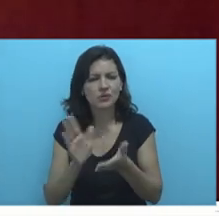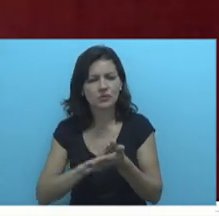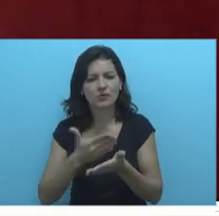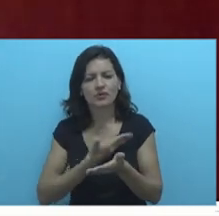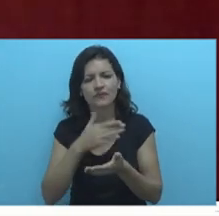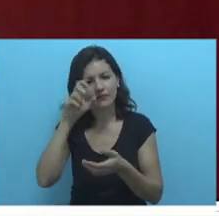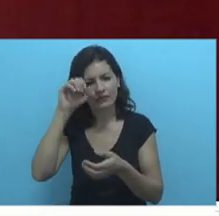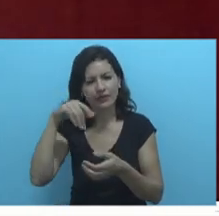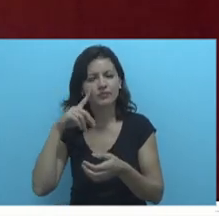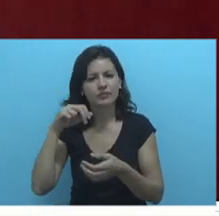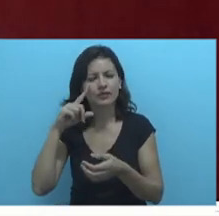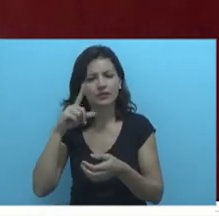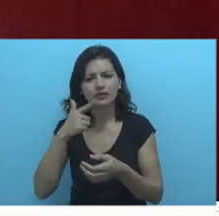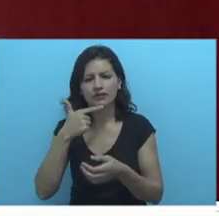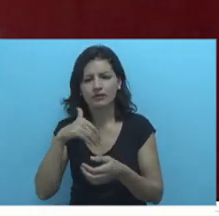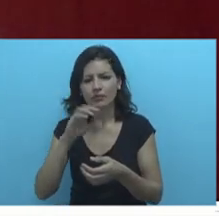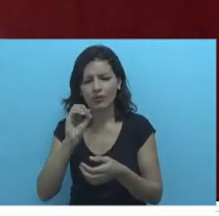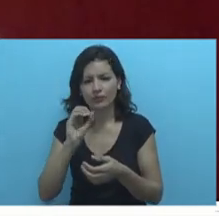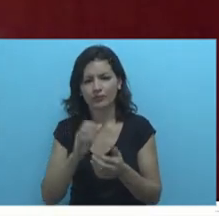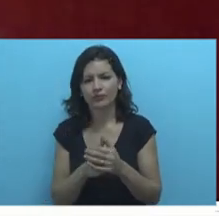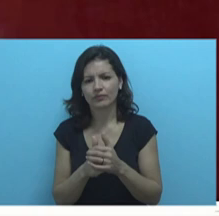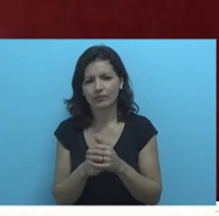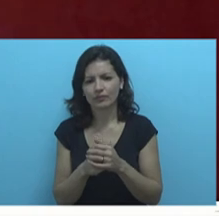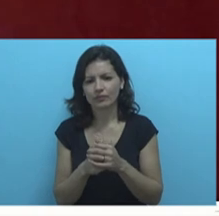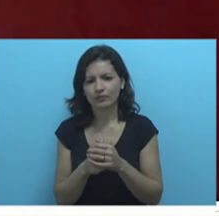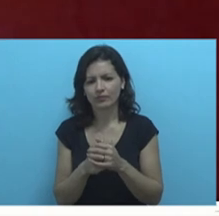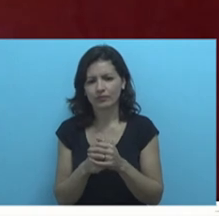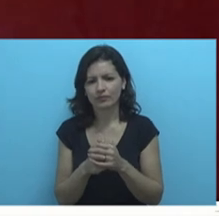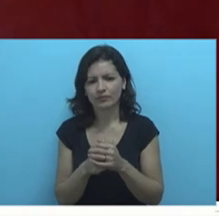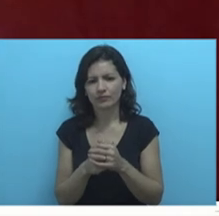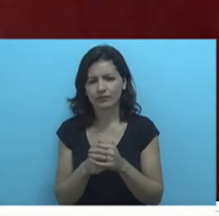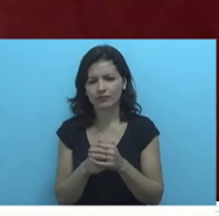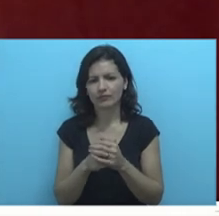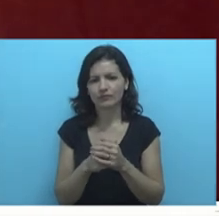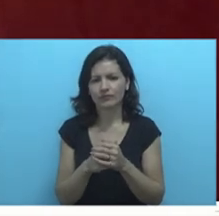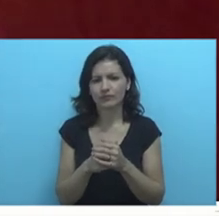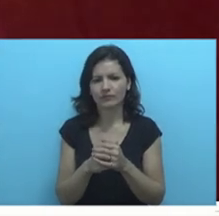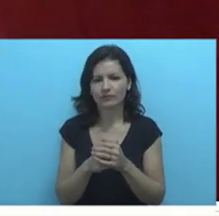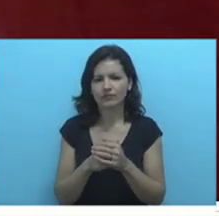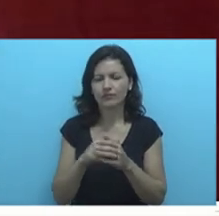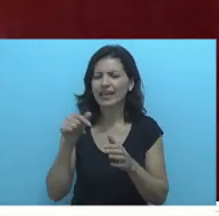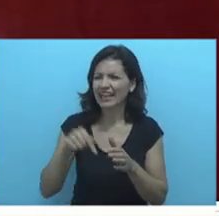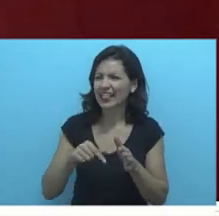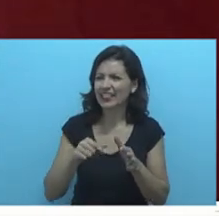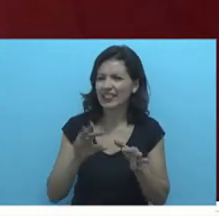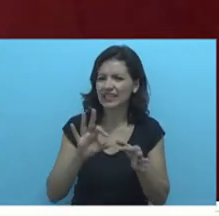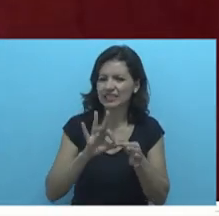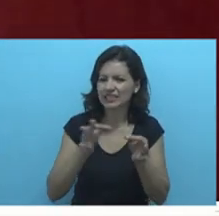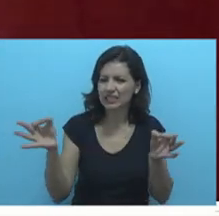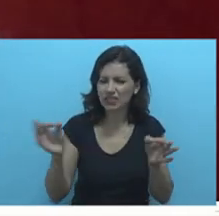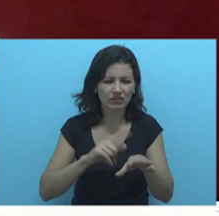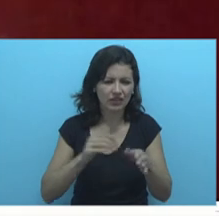Este es un siglo líquido donde reina la subjetividad, lo que le parece a cada uno, lo que siente cada